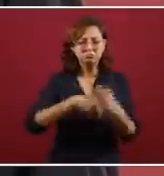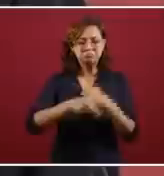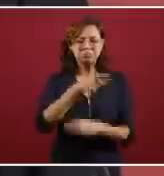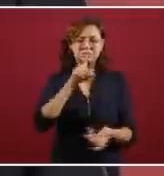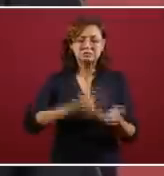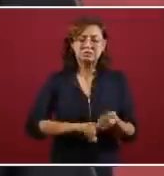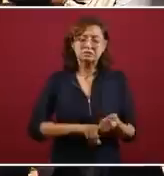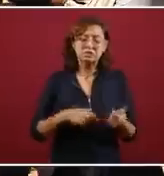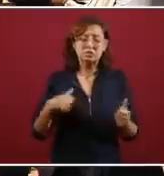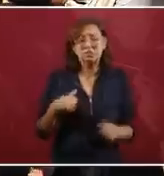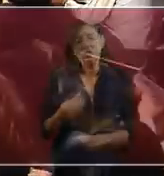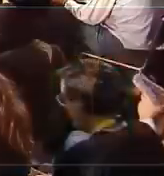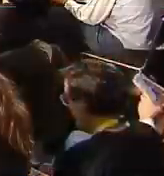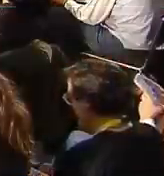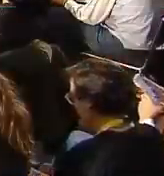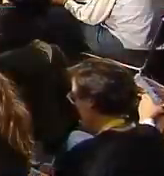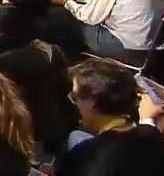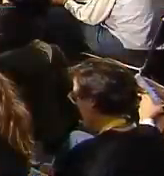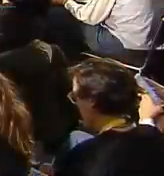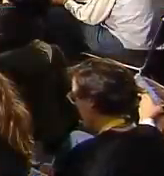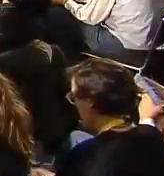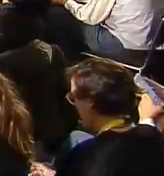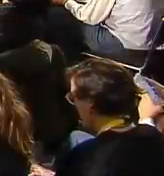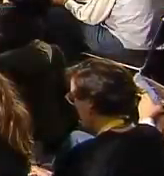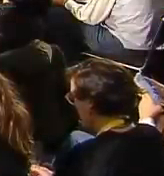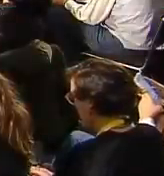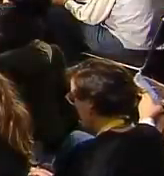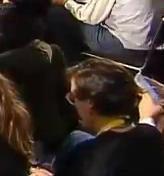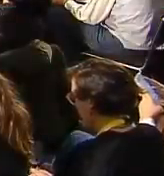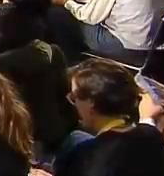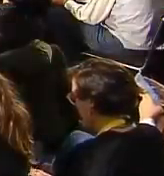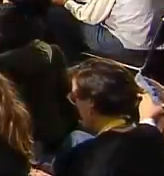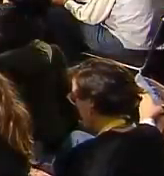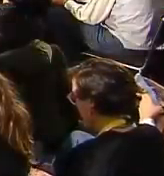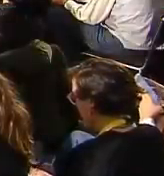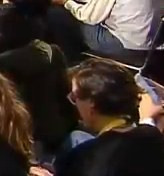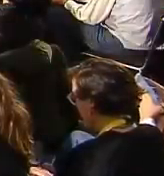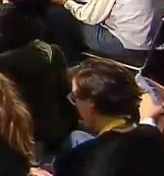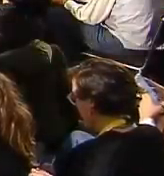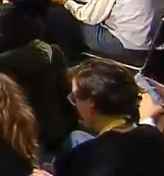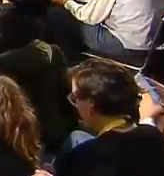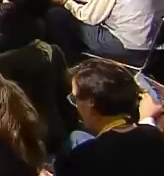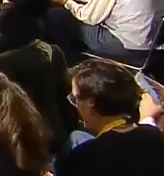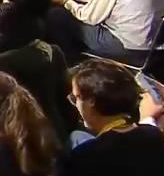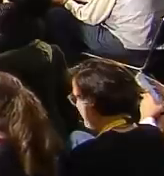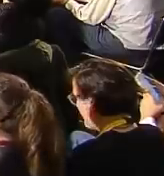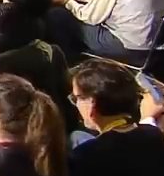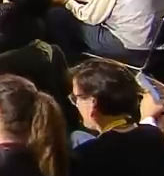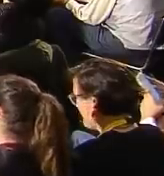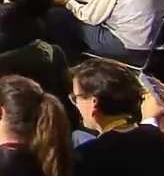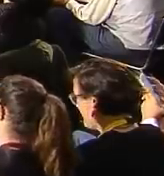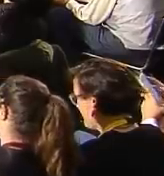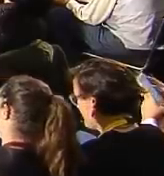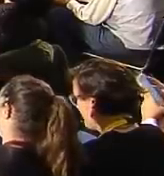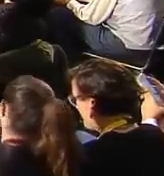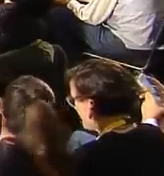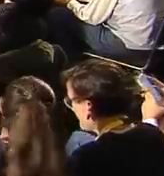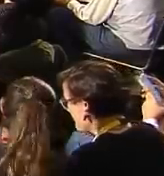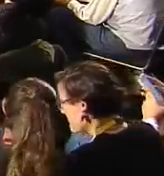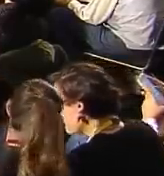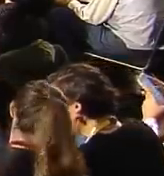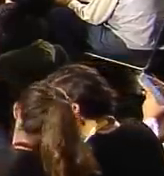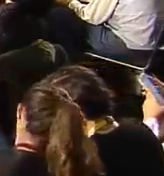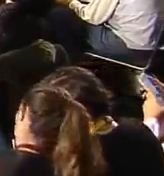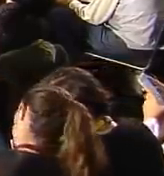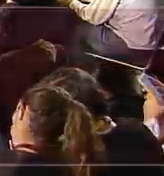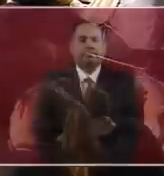Lo digo por cómo he padecido de calumnias durante todo el tiempo